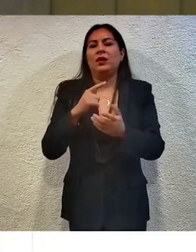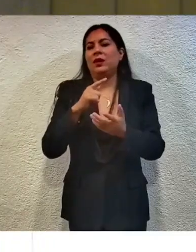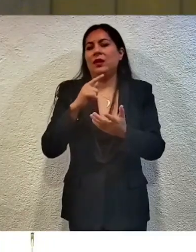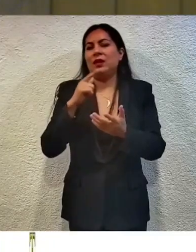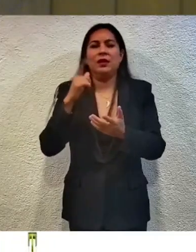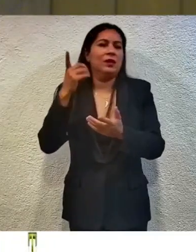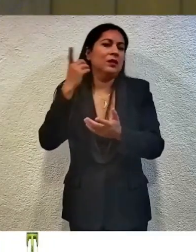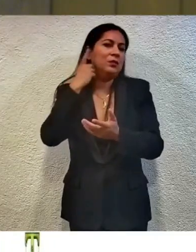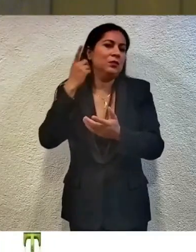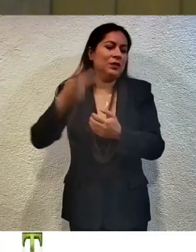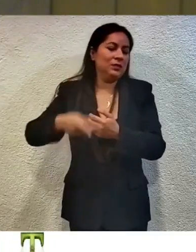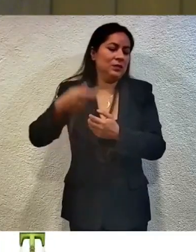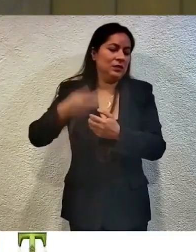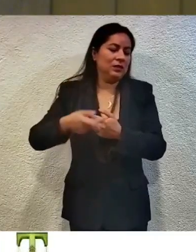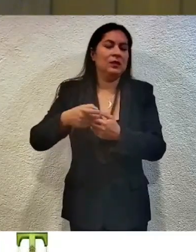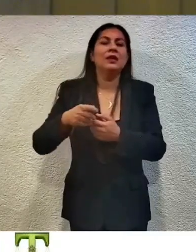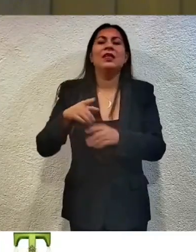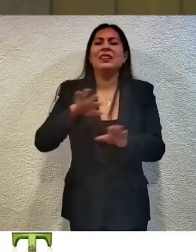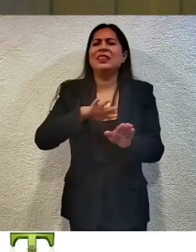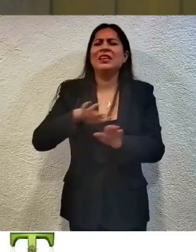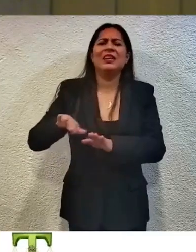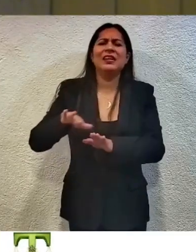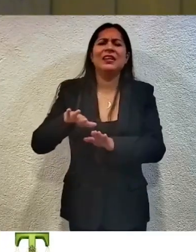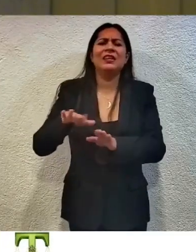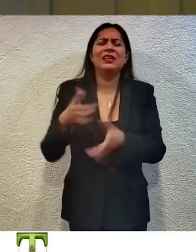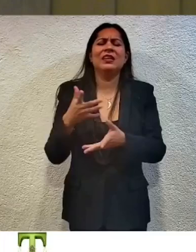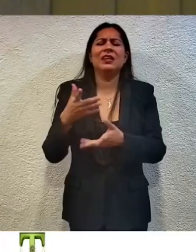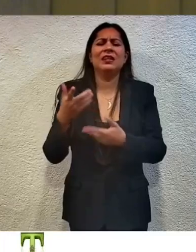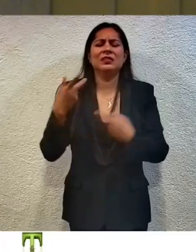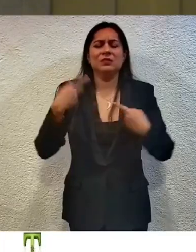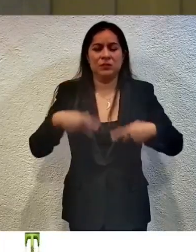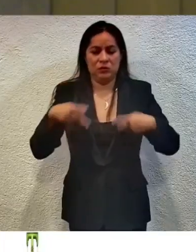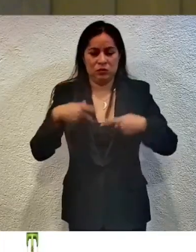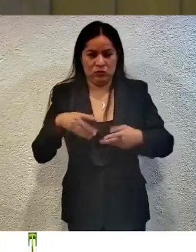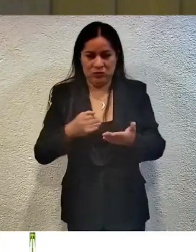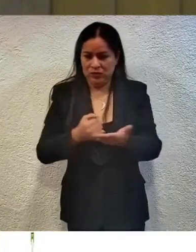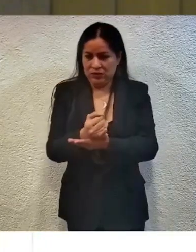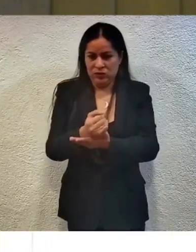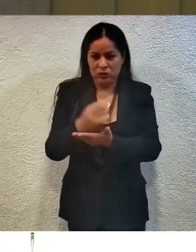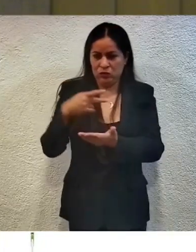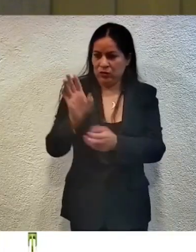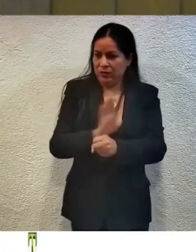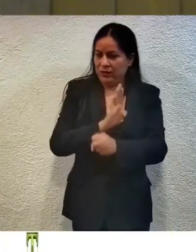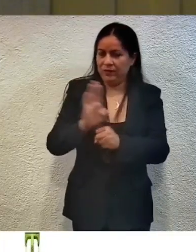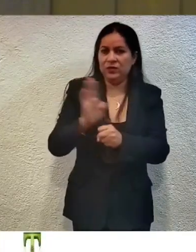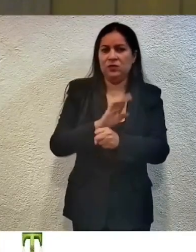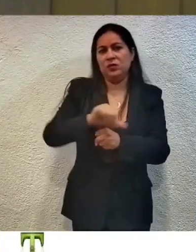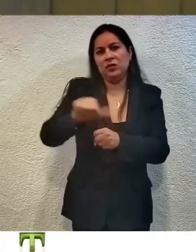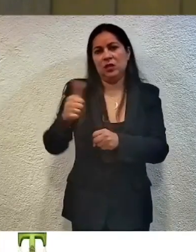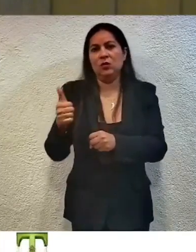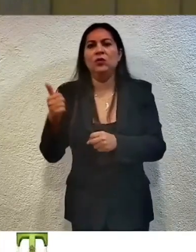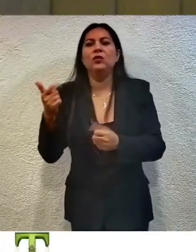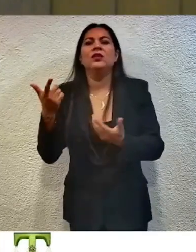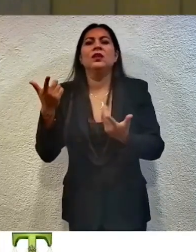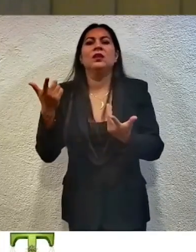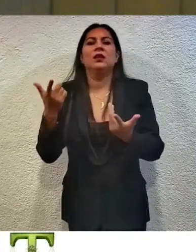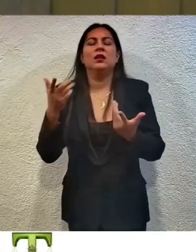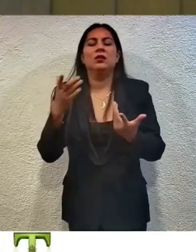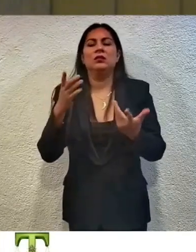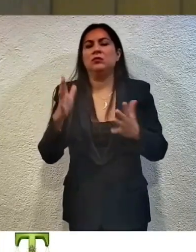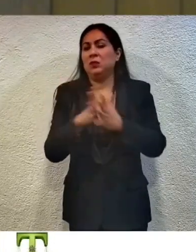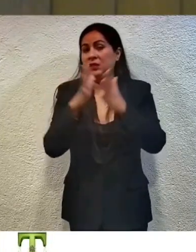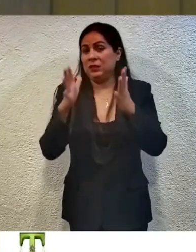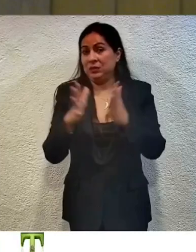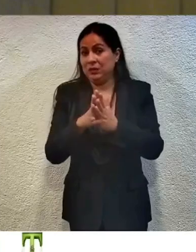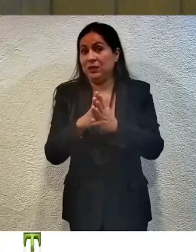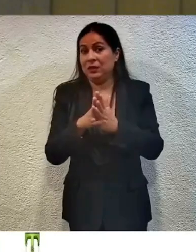local. Dejaría de lado la postura de la ciudadanía que votó a favor del resto de las opciones políticas,